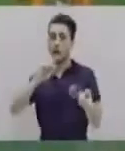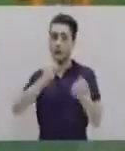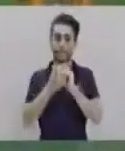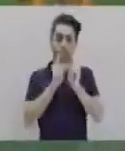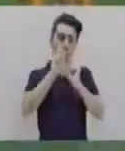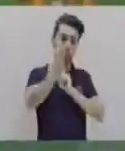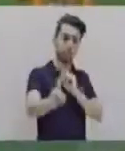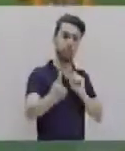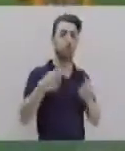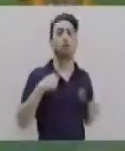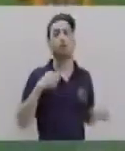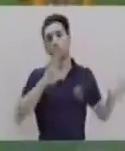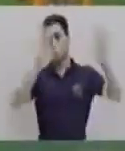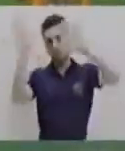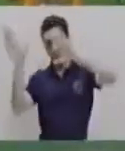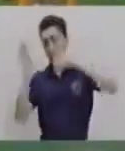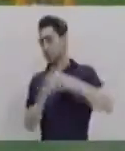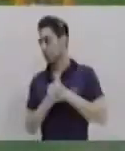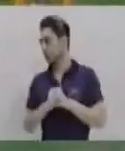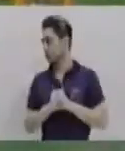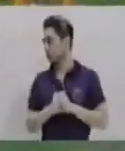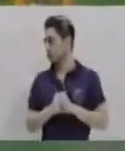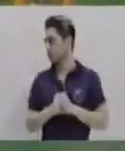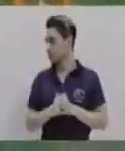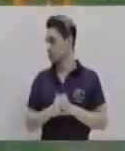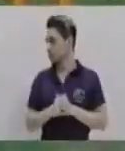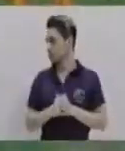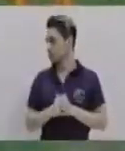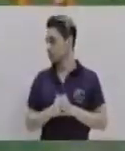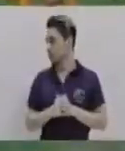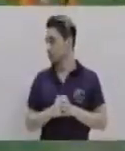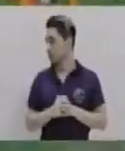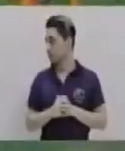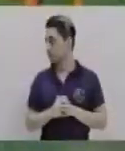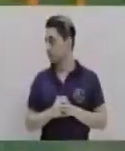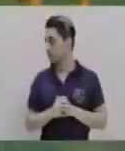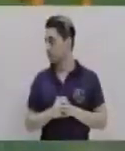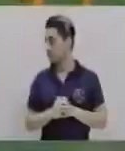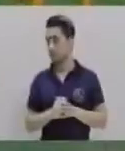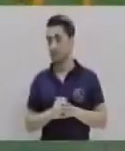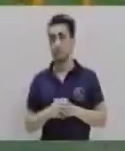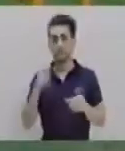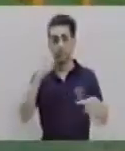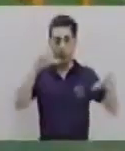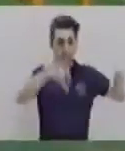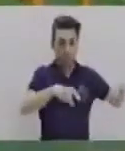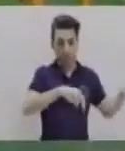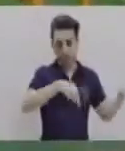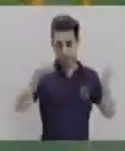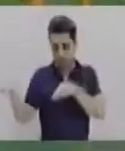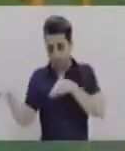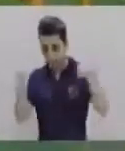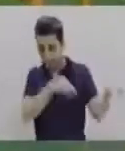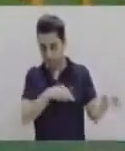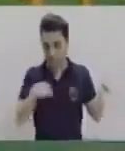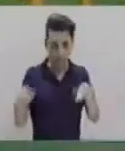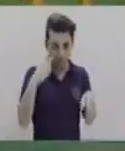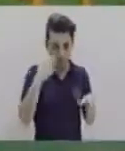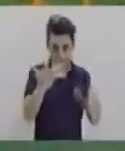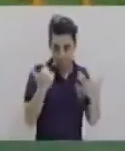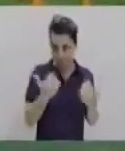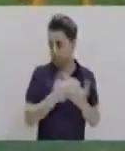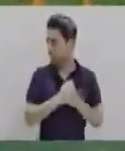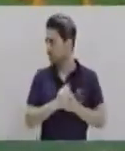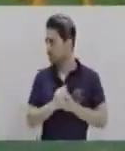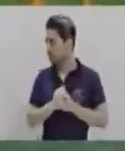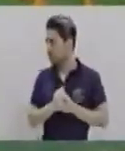apoyo, media altura, borde interno, muy bien, bien ejecutado, me cambio de portería, eso